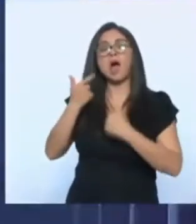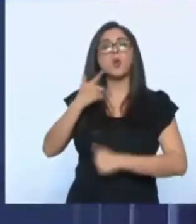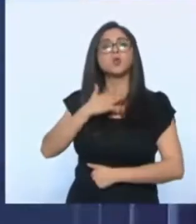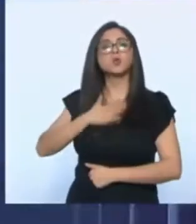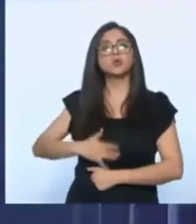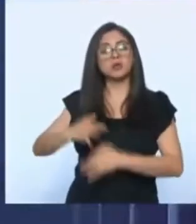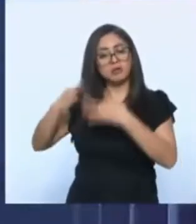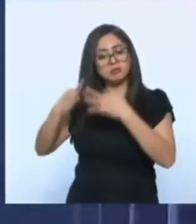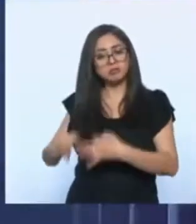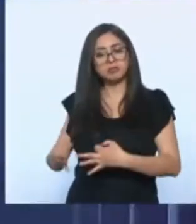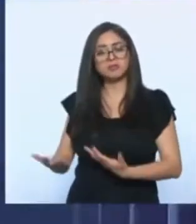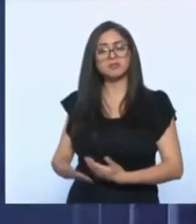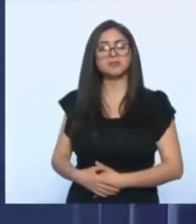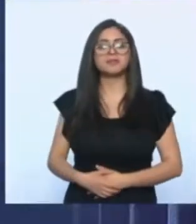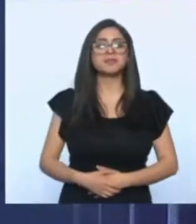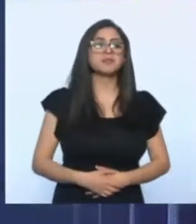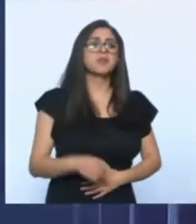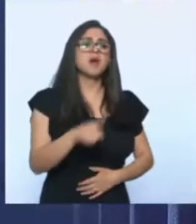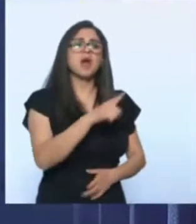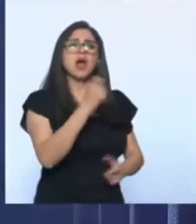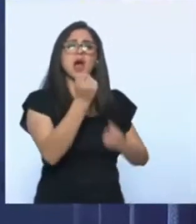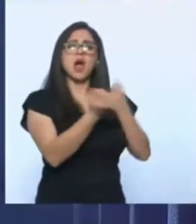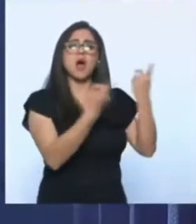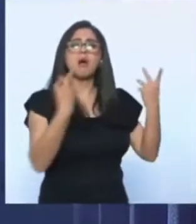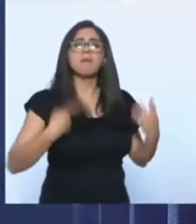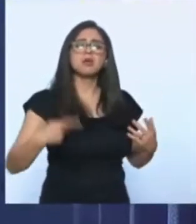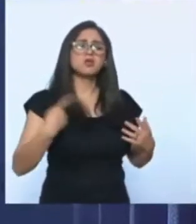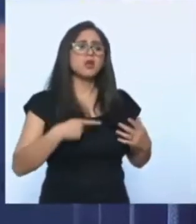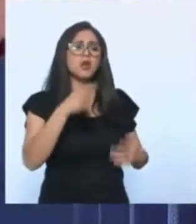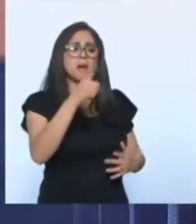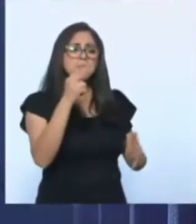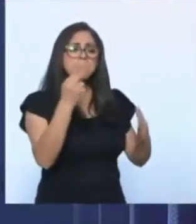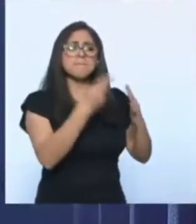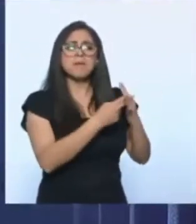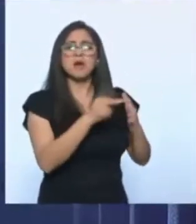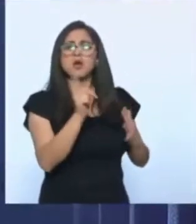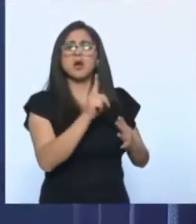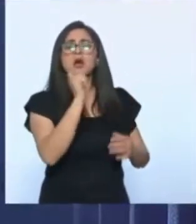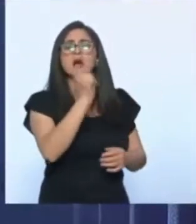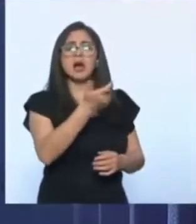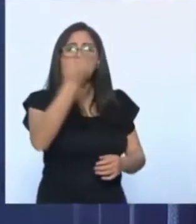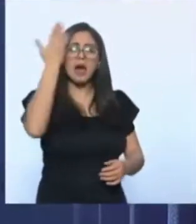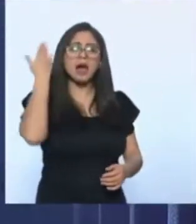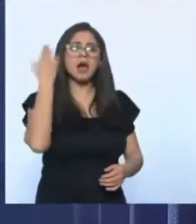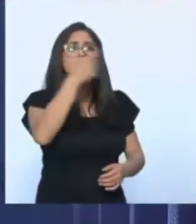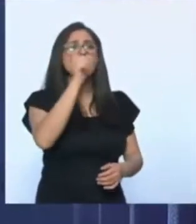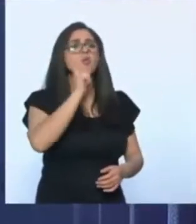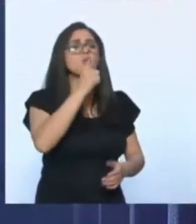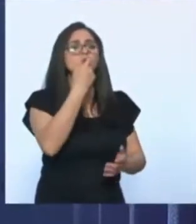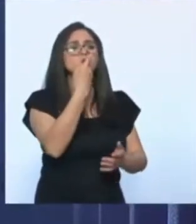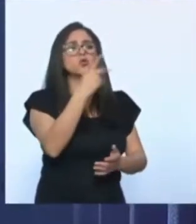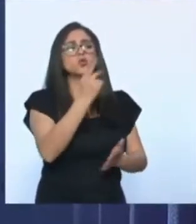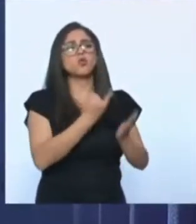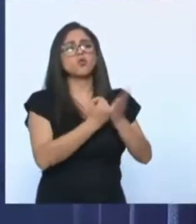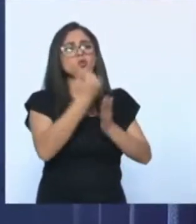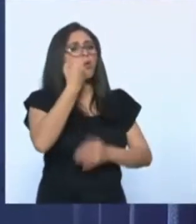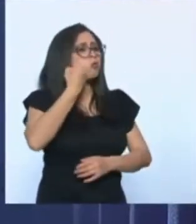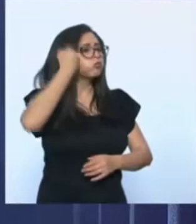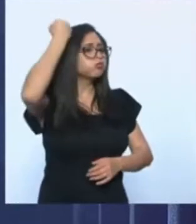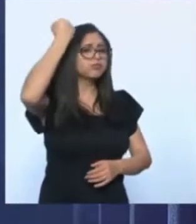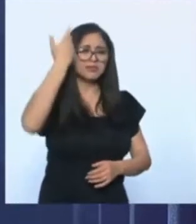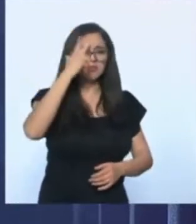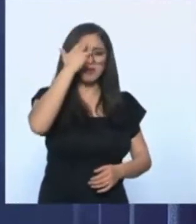no es feminicidio. Ella sola se suicidó, como Lesbi Pérez, que pasó un año para que la